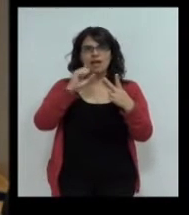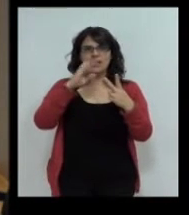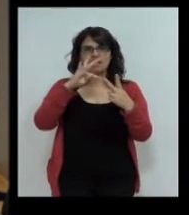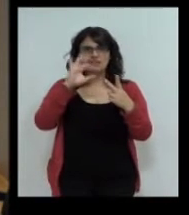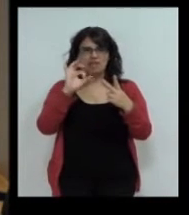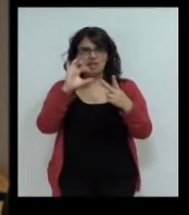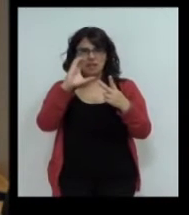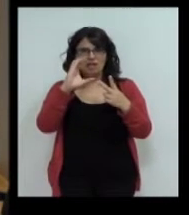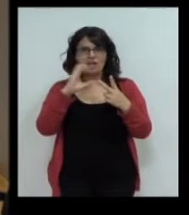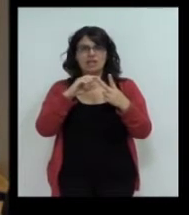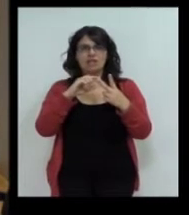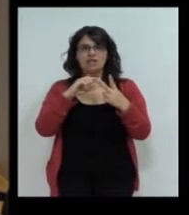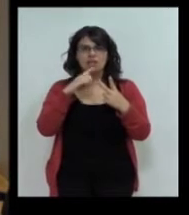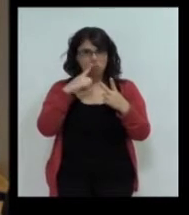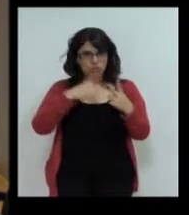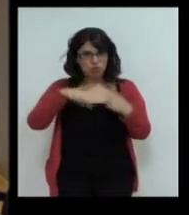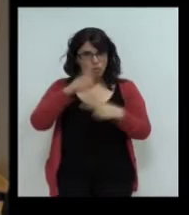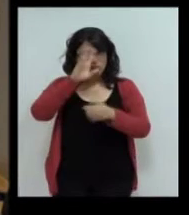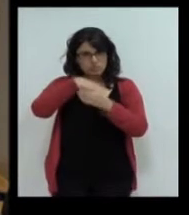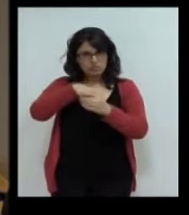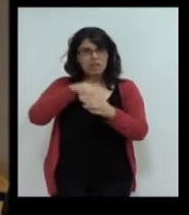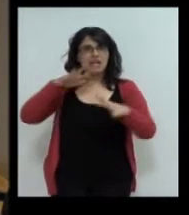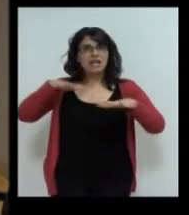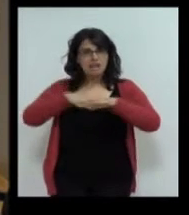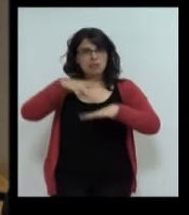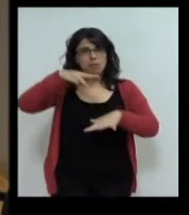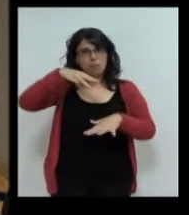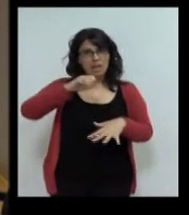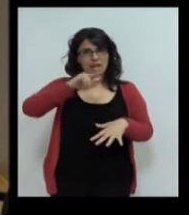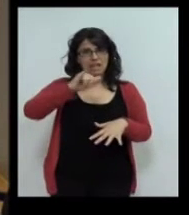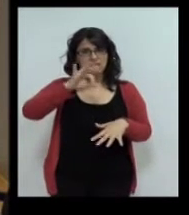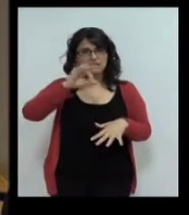tres estándares están presentes en la red Melissa y a pesar de eso es posible